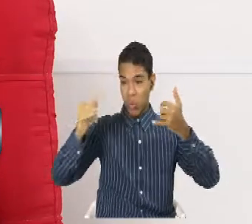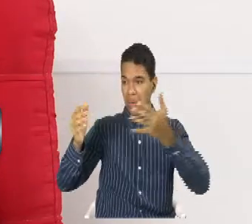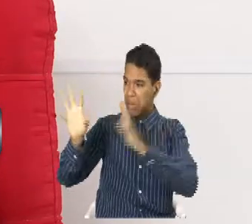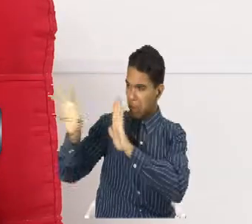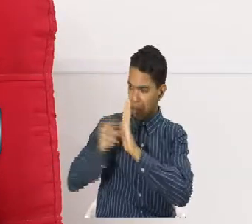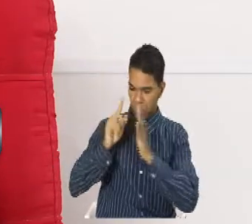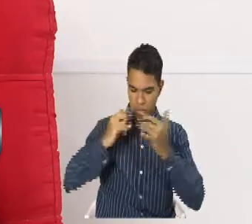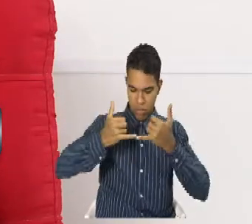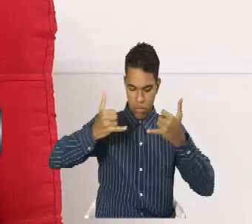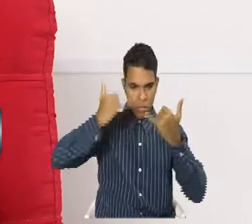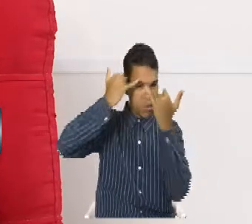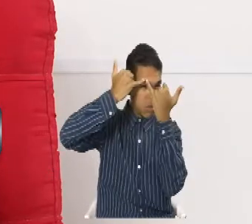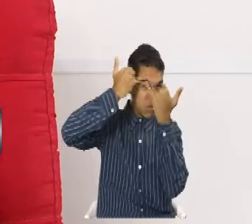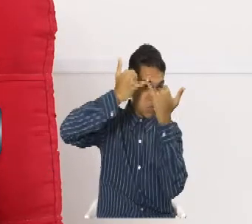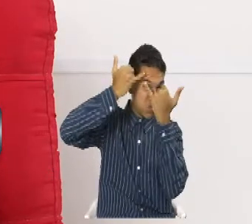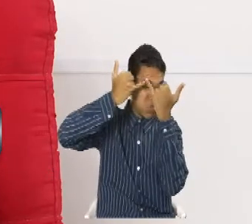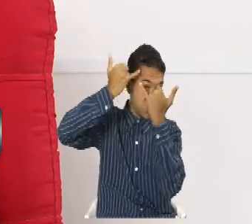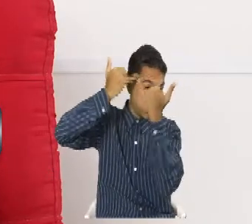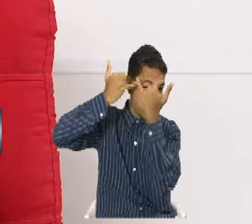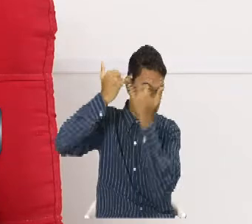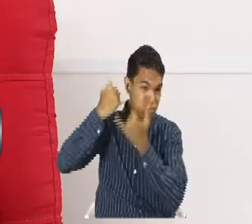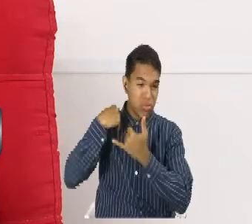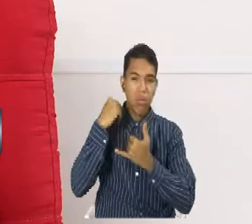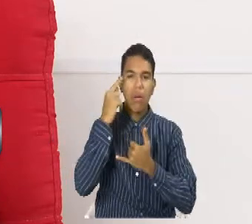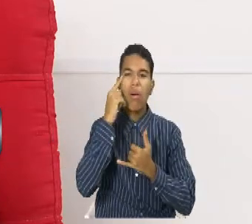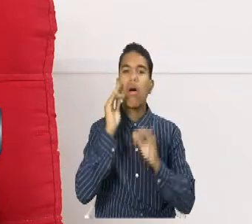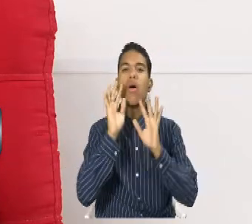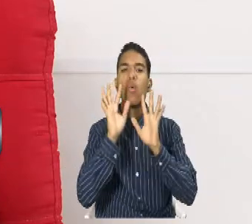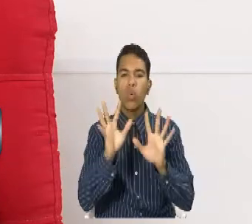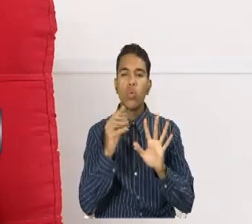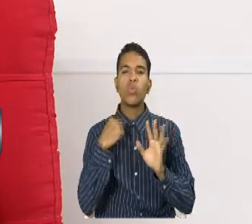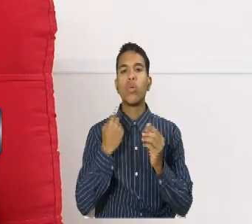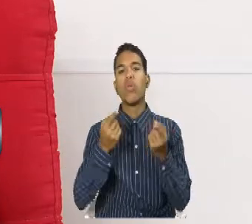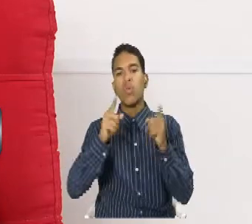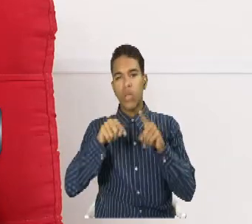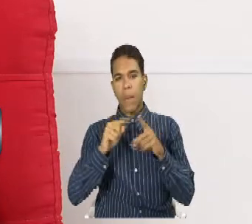el microblading. Están también las pestañas pelo a pelo